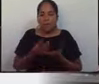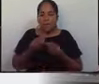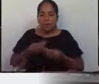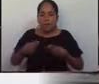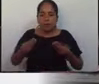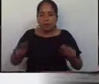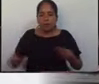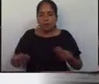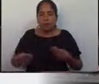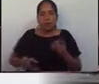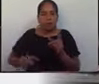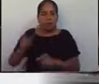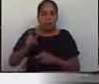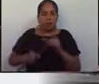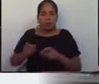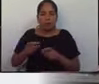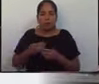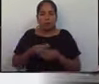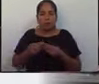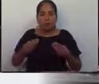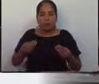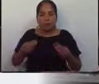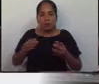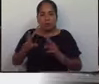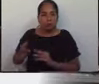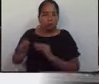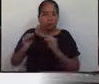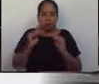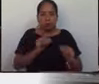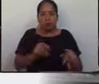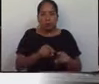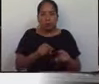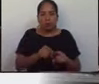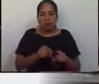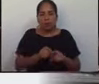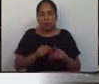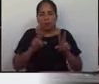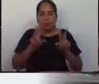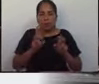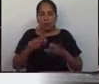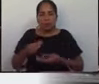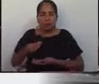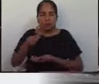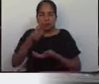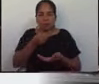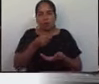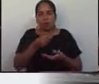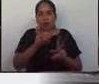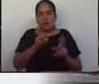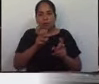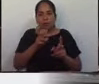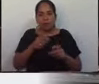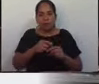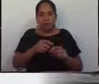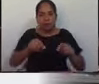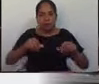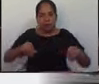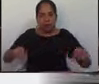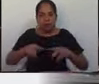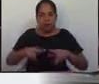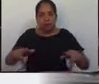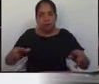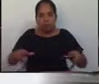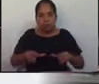humano. También expresar que la sugerencia de adjudicación y saneamiento legal de tierras tiene previsto para el